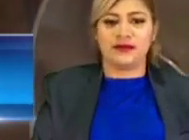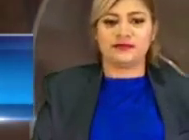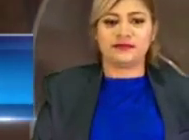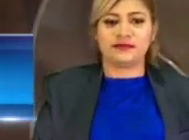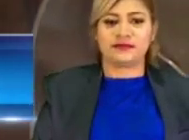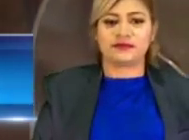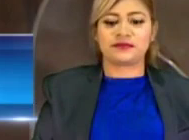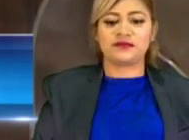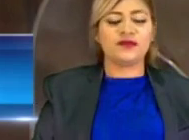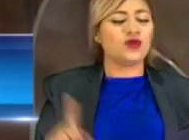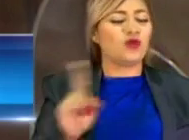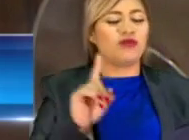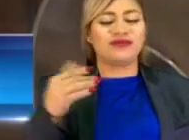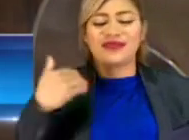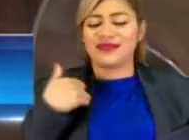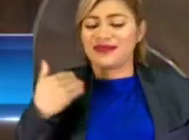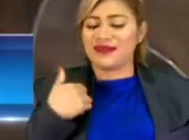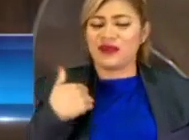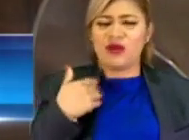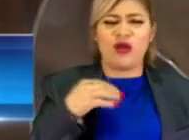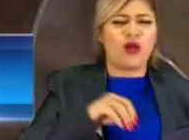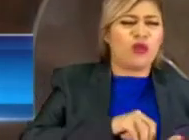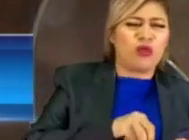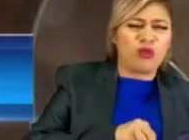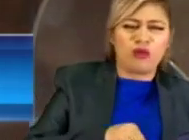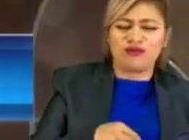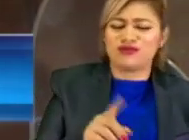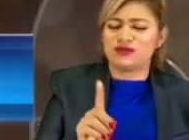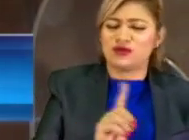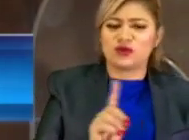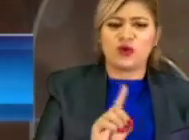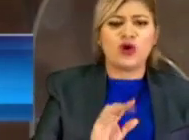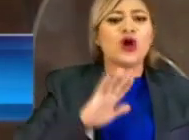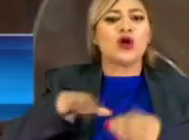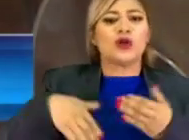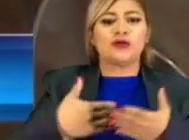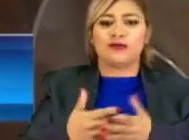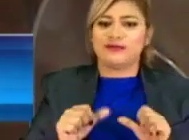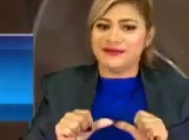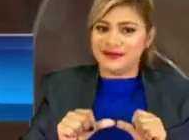No tengo ninguna duda que saldremos adelante.